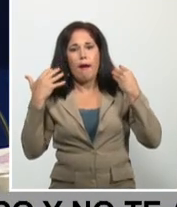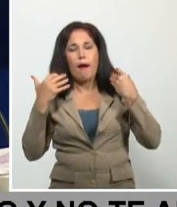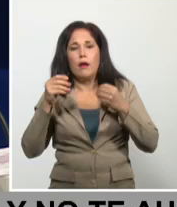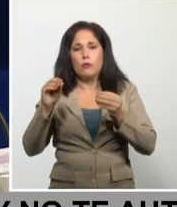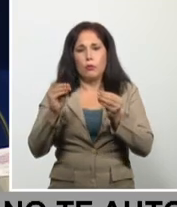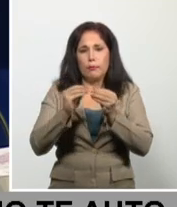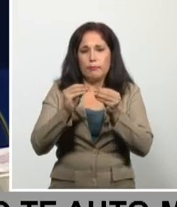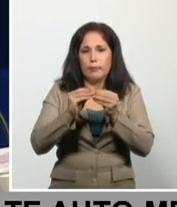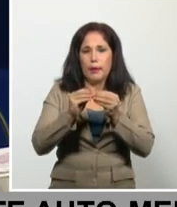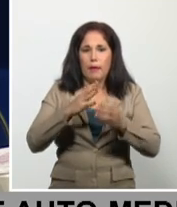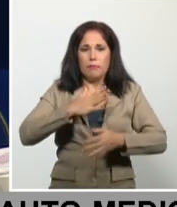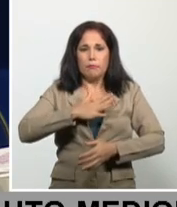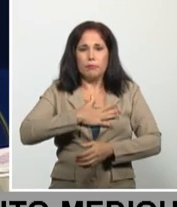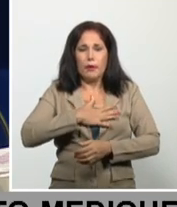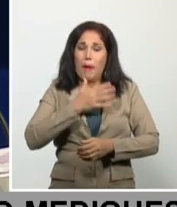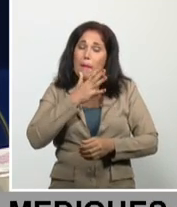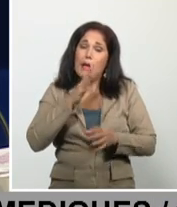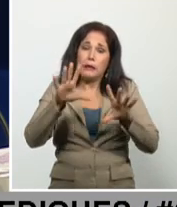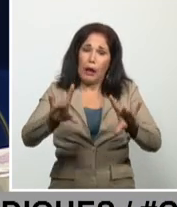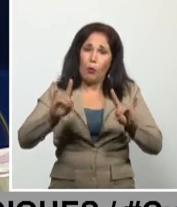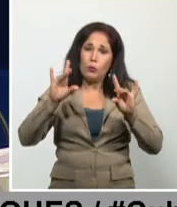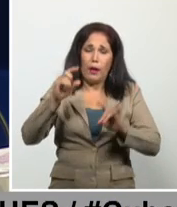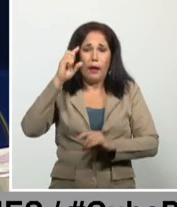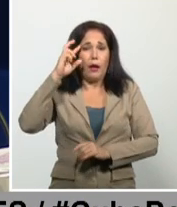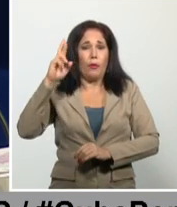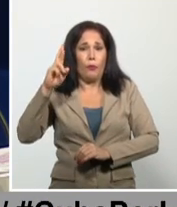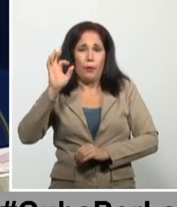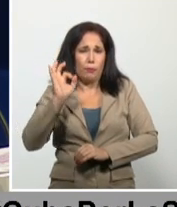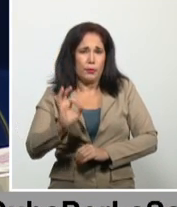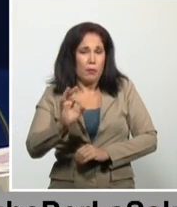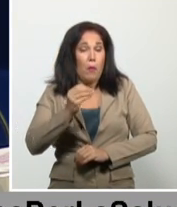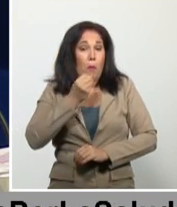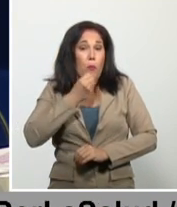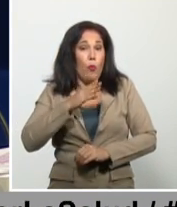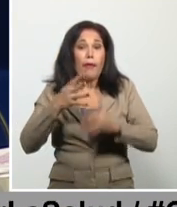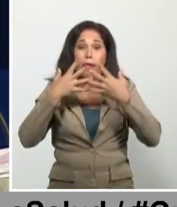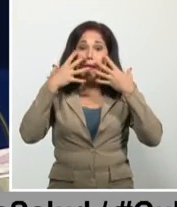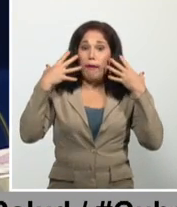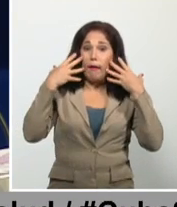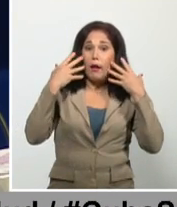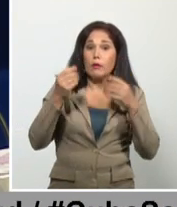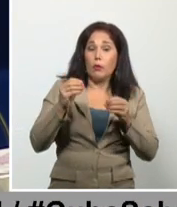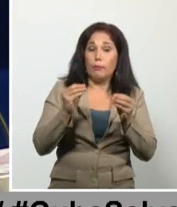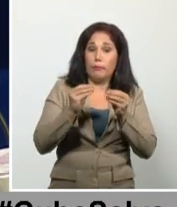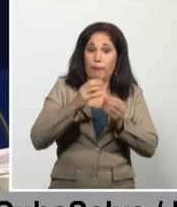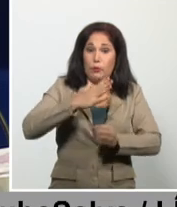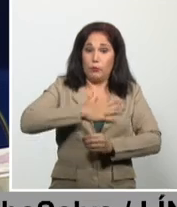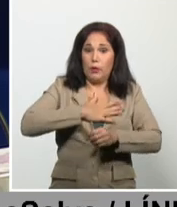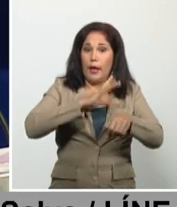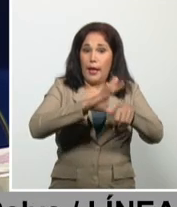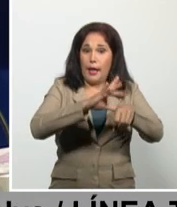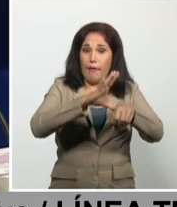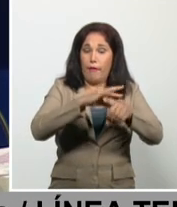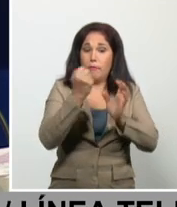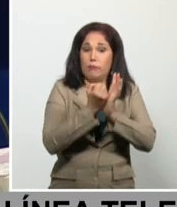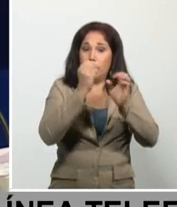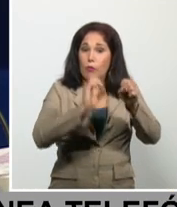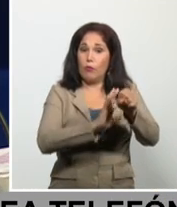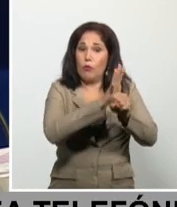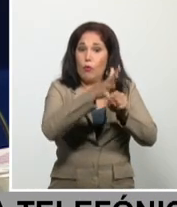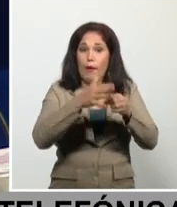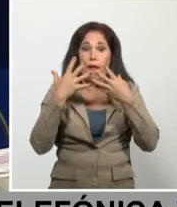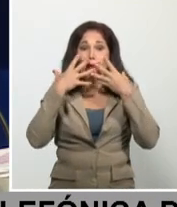paciente, creo que era Australia, soy honesto, que era de un paciente que estaba confirmado, el